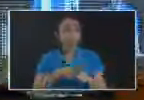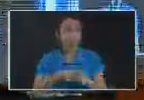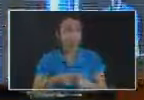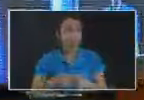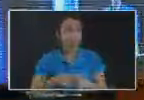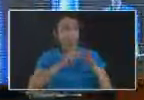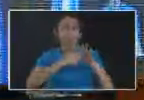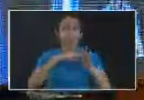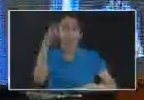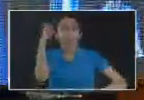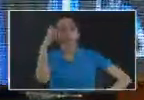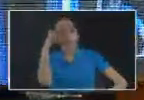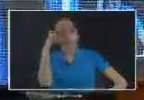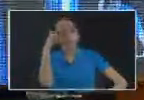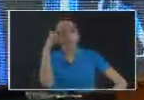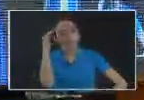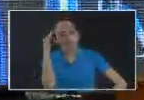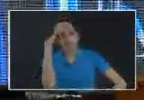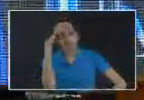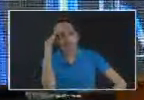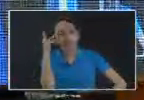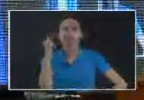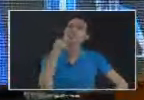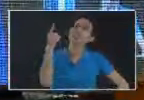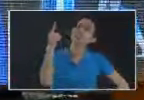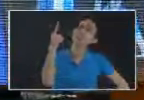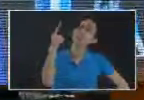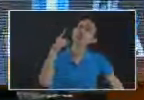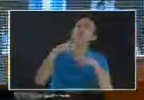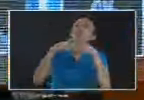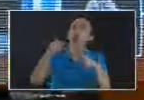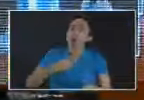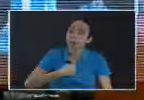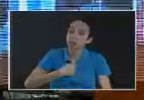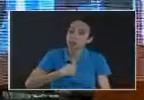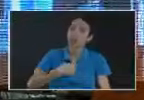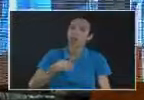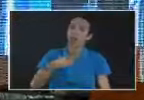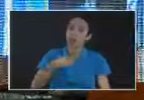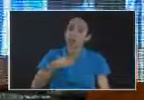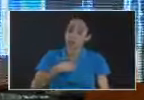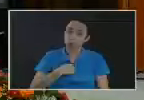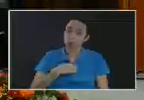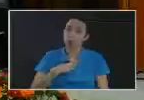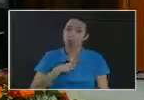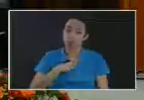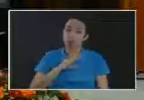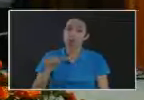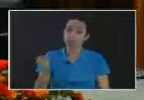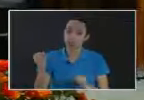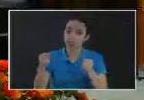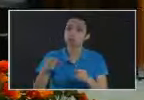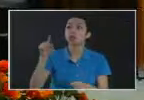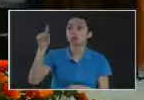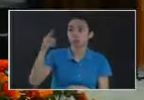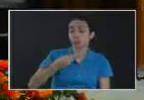a meditar y le digo: pero ahora me toca a mí. Ya me dices tú la instrucción y ya